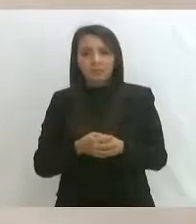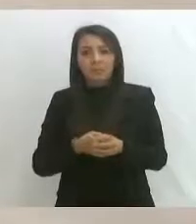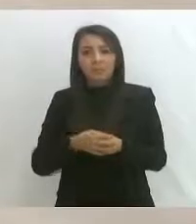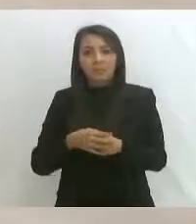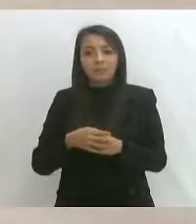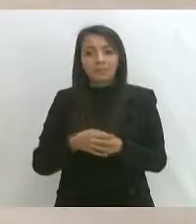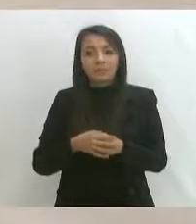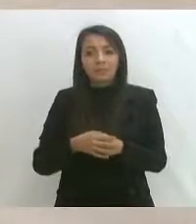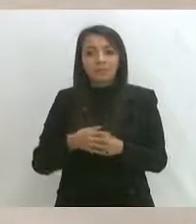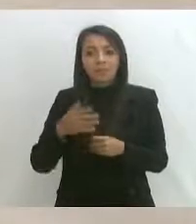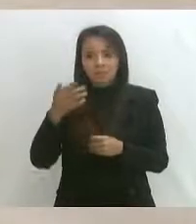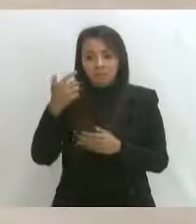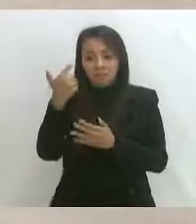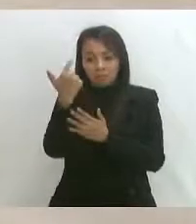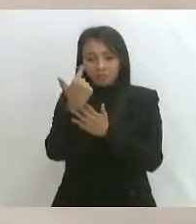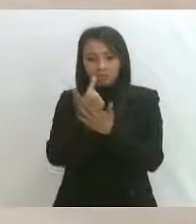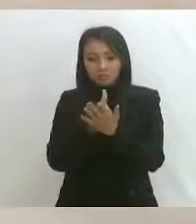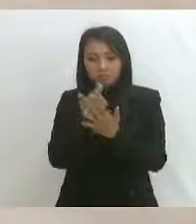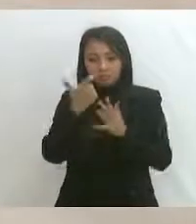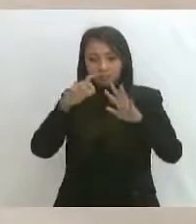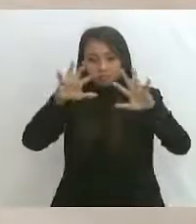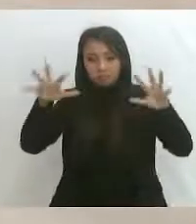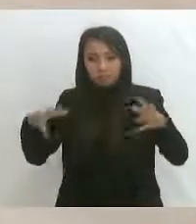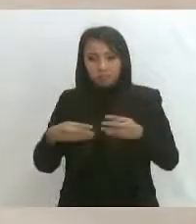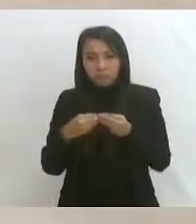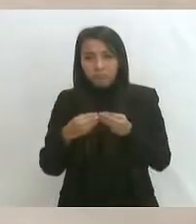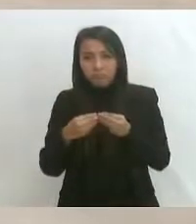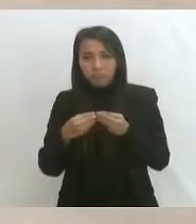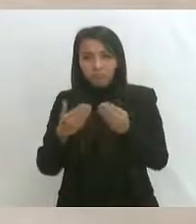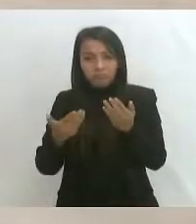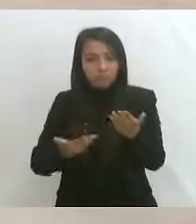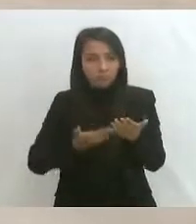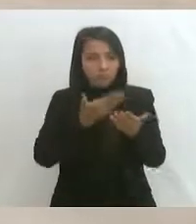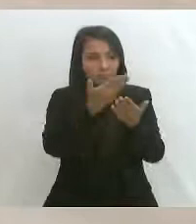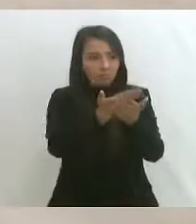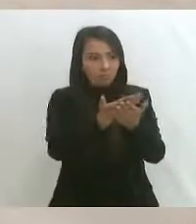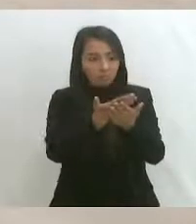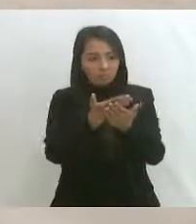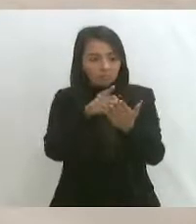otorgaba el presupuesto, se destinaba el presupuesto